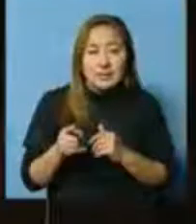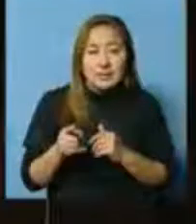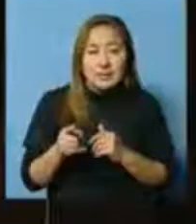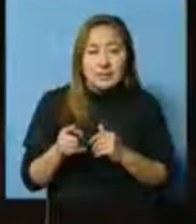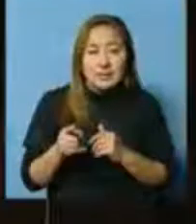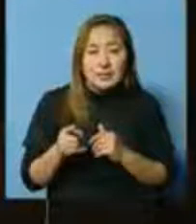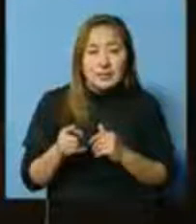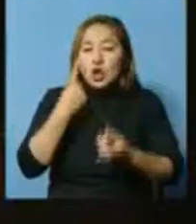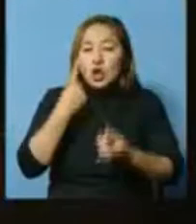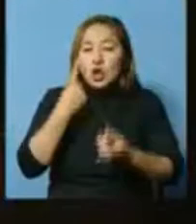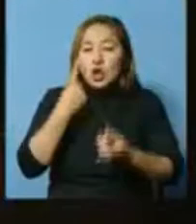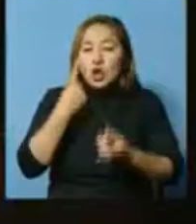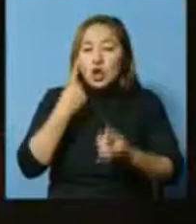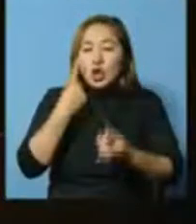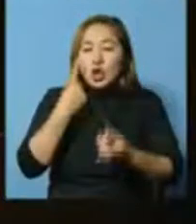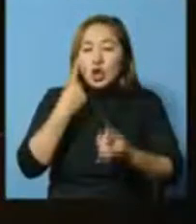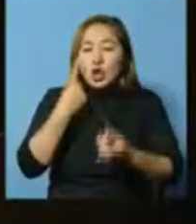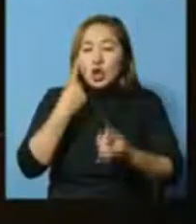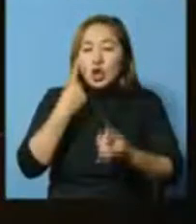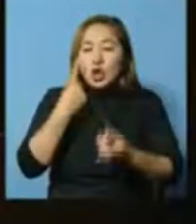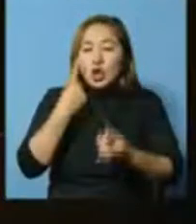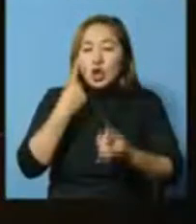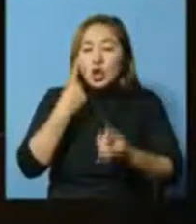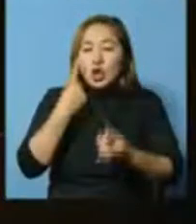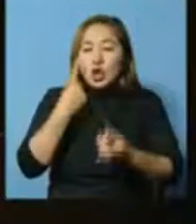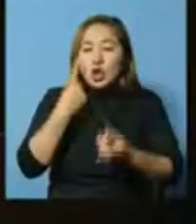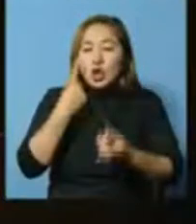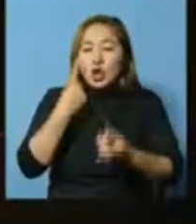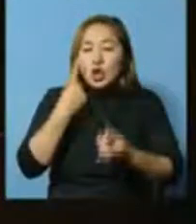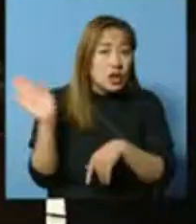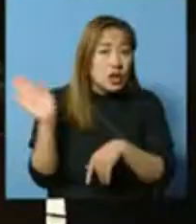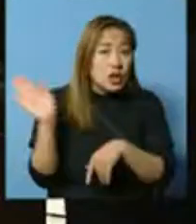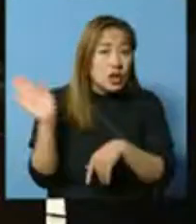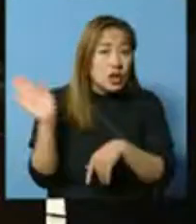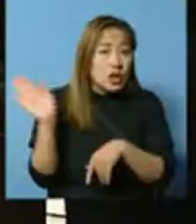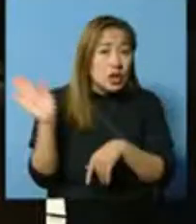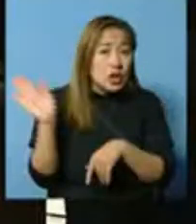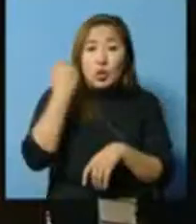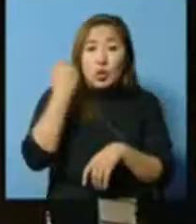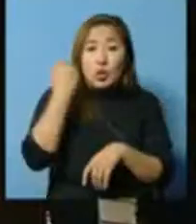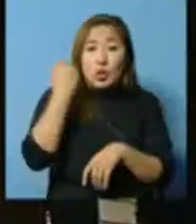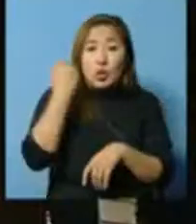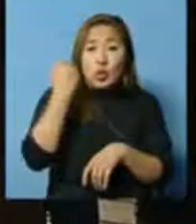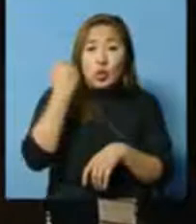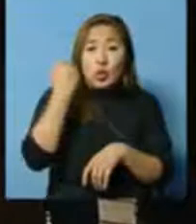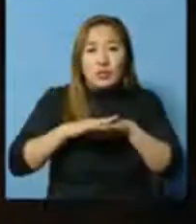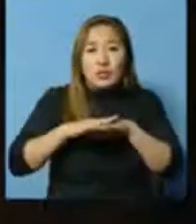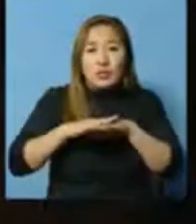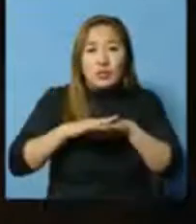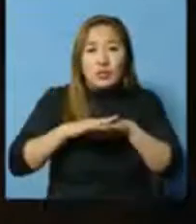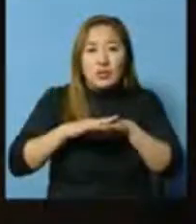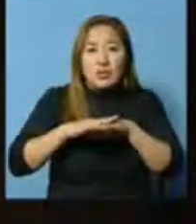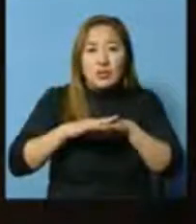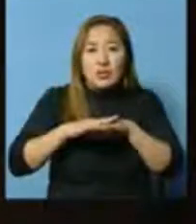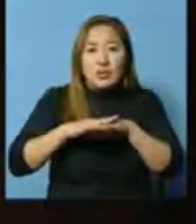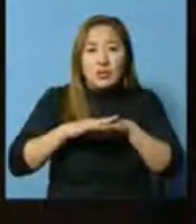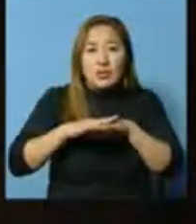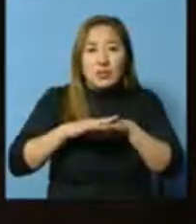que haya en la entidad financiera de la provincia de Jujuy, de todos estos entes y unidades de